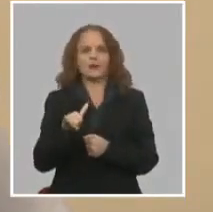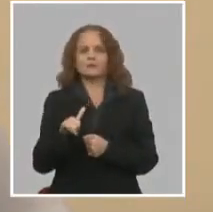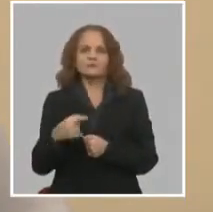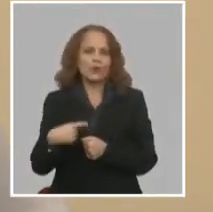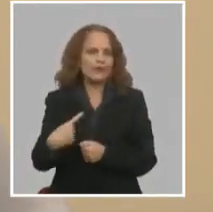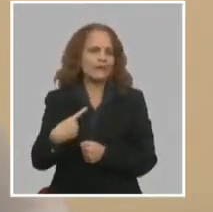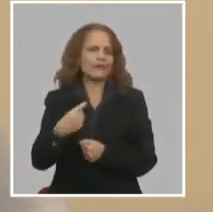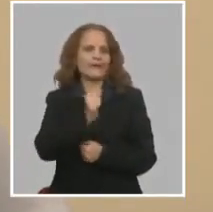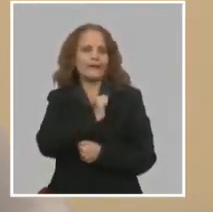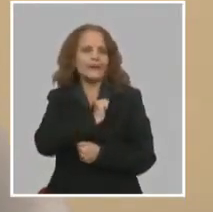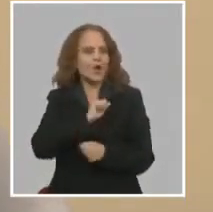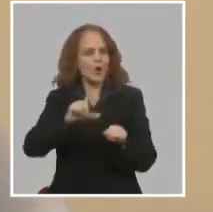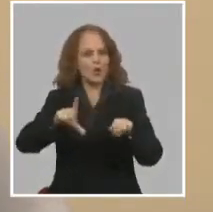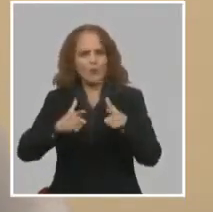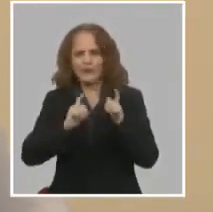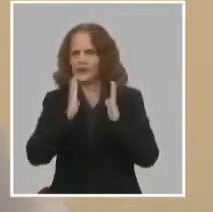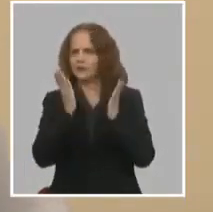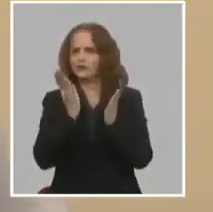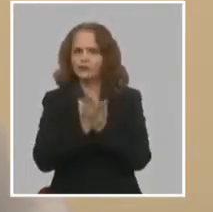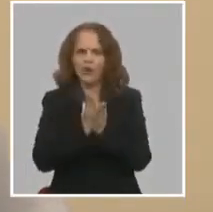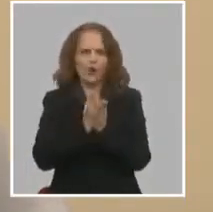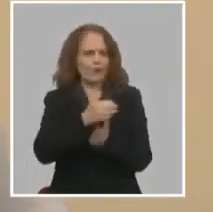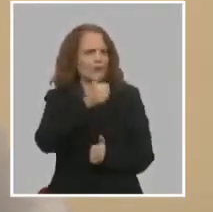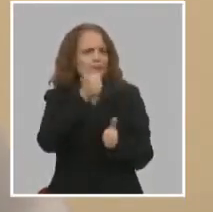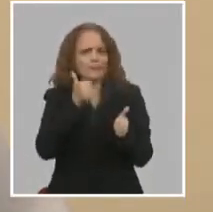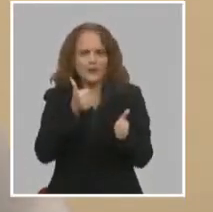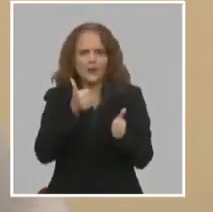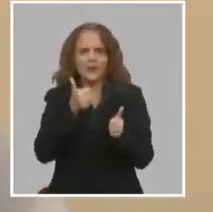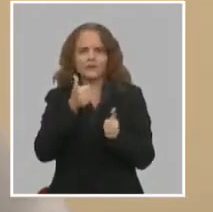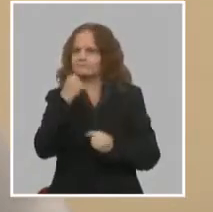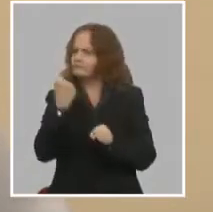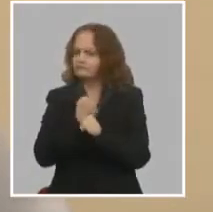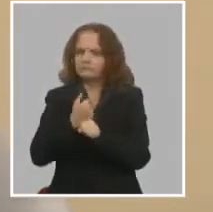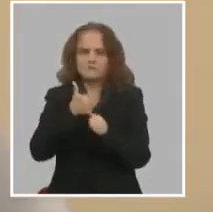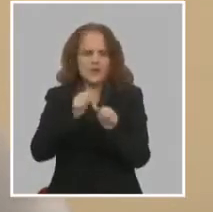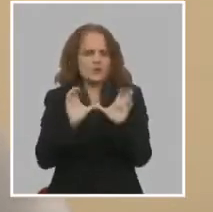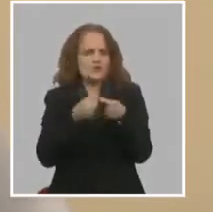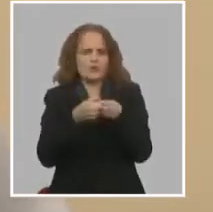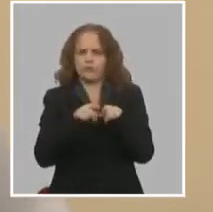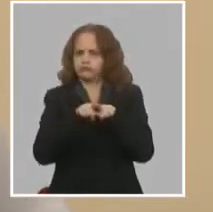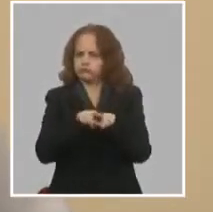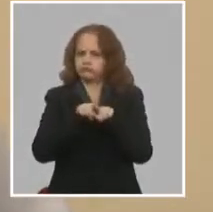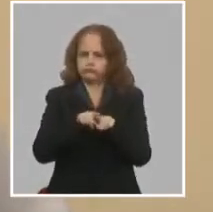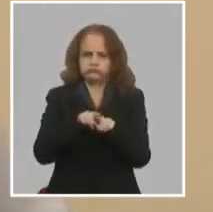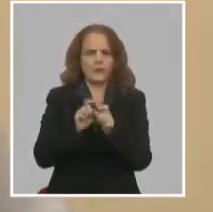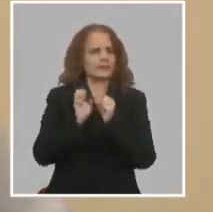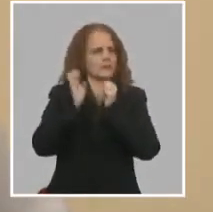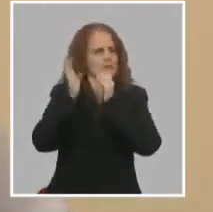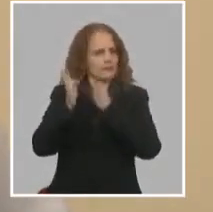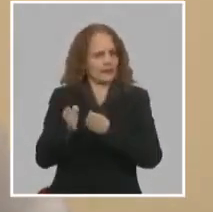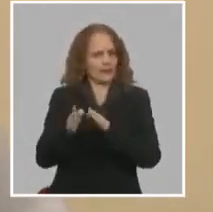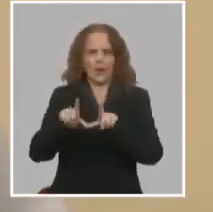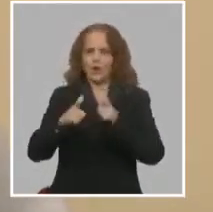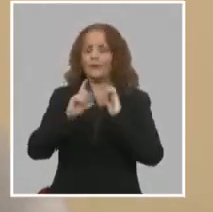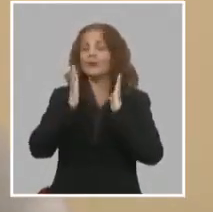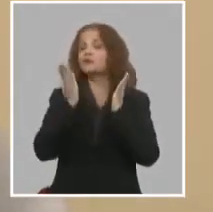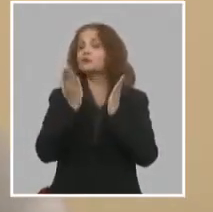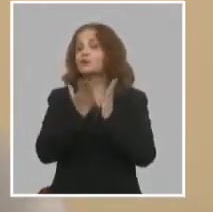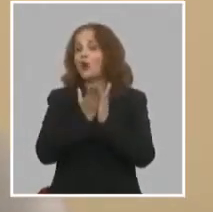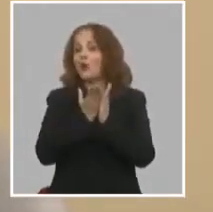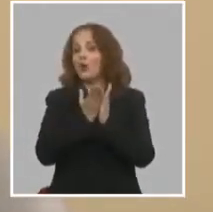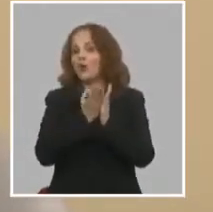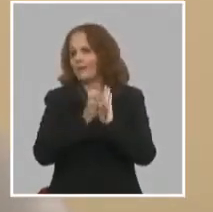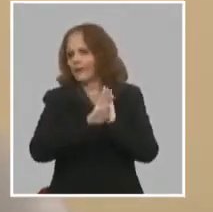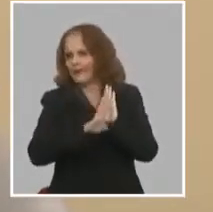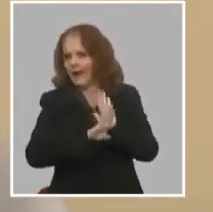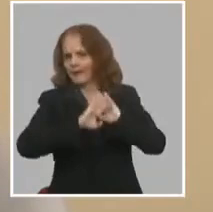saliera correctamente. La brigada fue muy unida, muy disciplinada. Cumplimos con todas las expectativas que